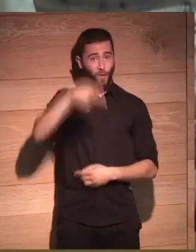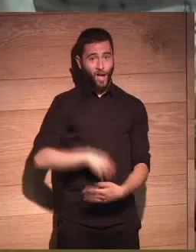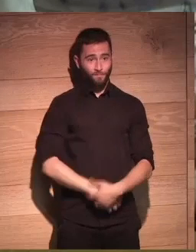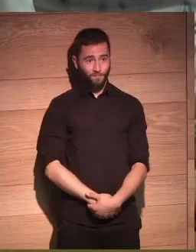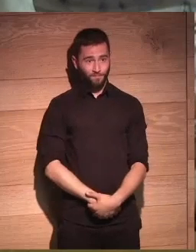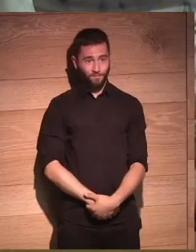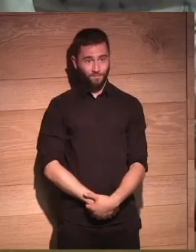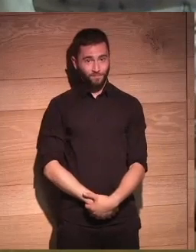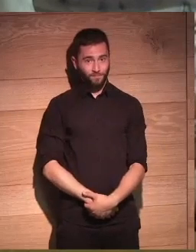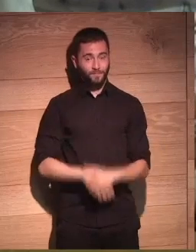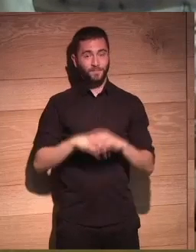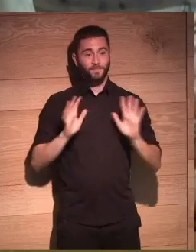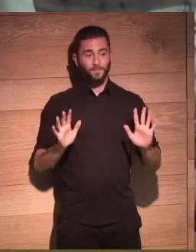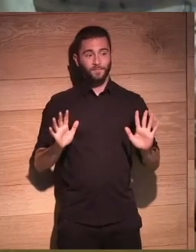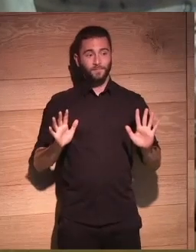Entonces,